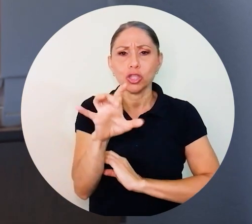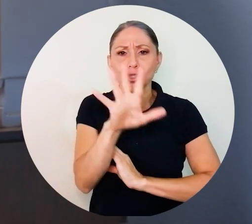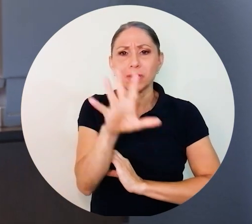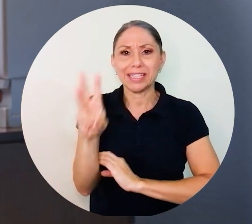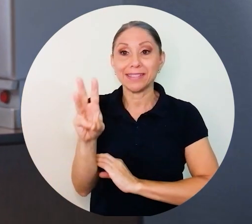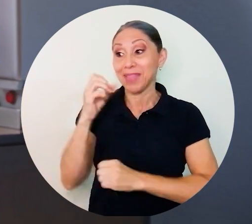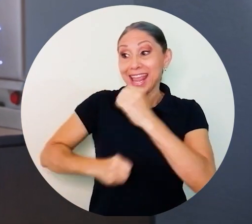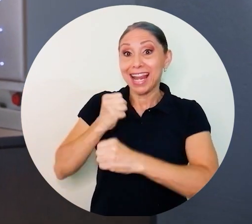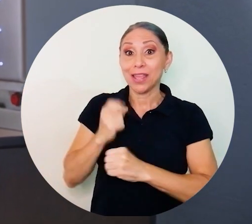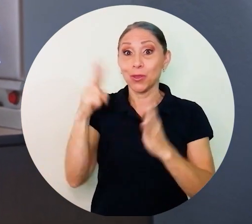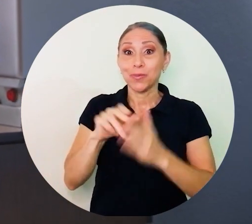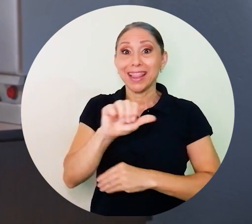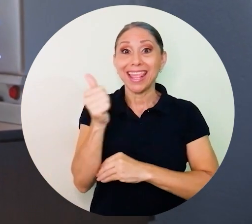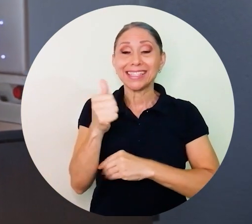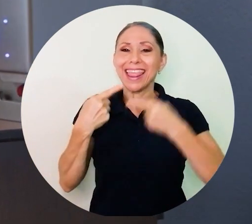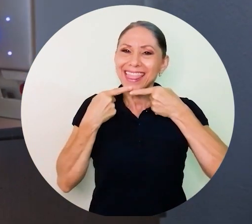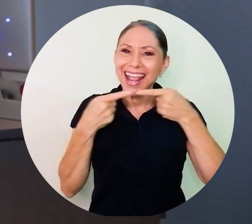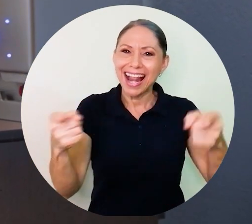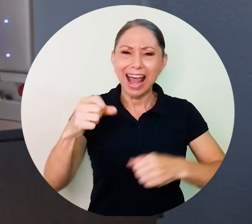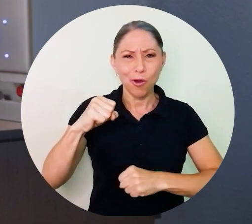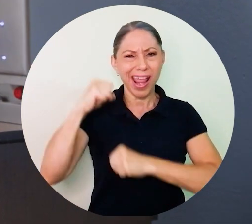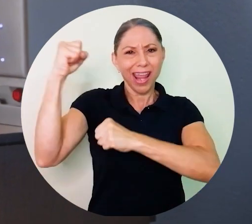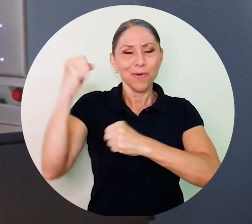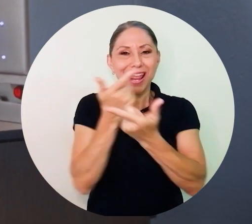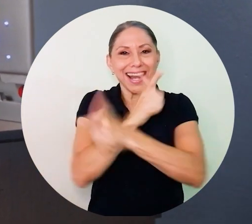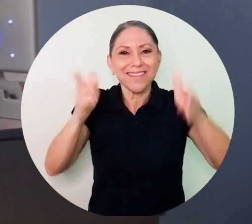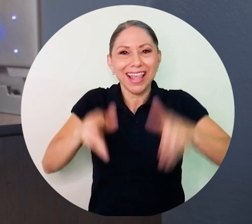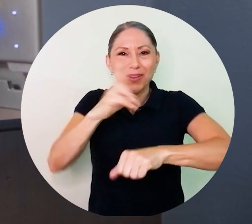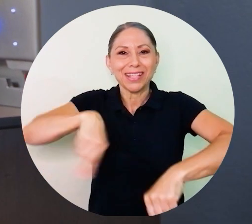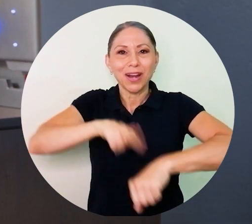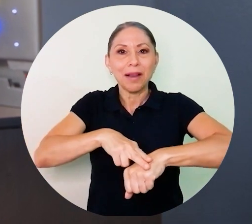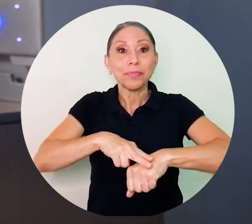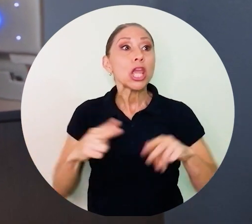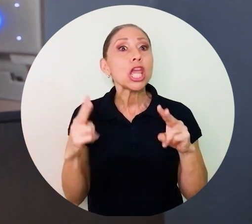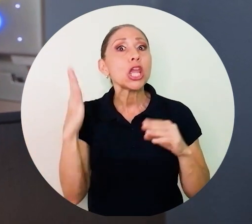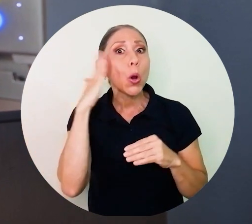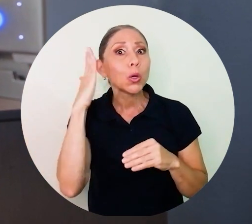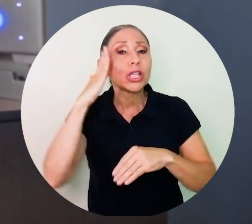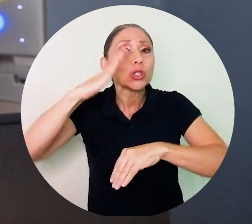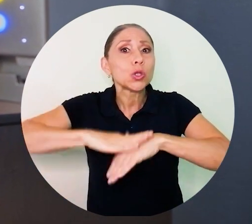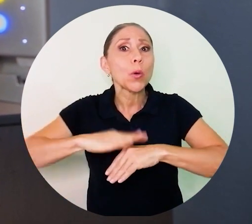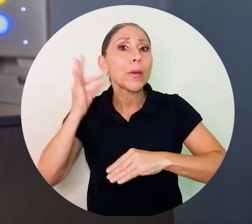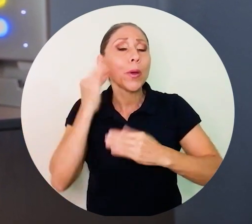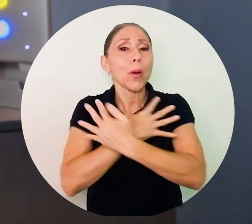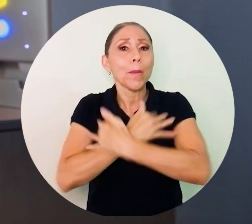1856. Que en 2010 fue declarado héroe y libertador nacional. La Pancha Carrasco, que